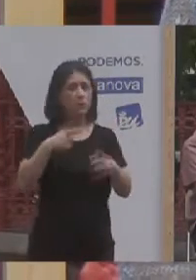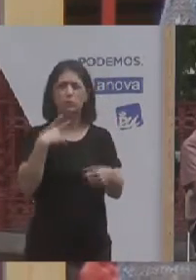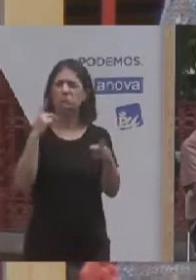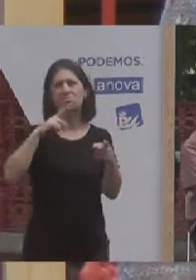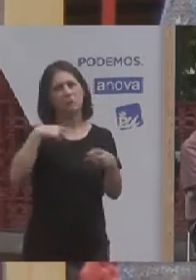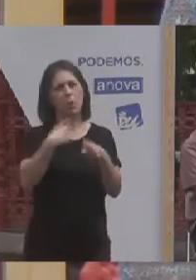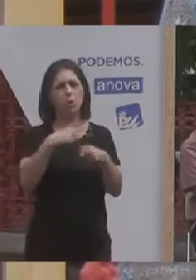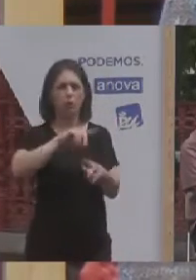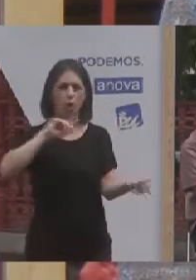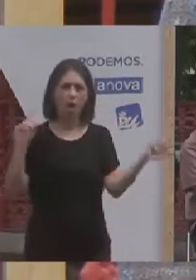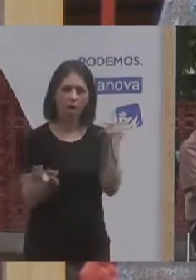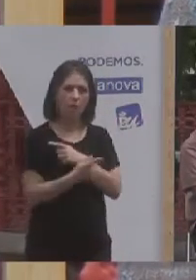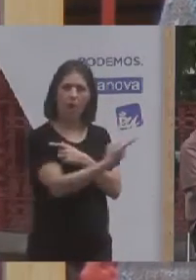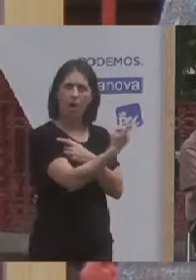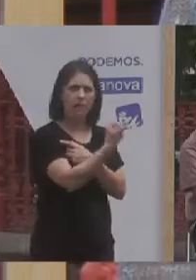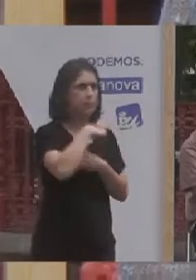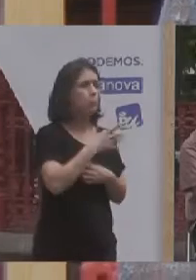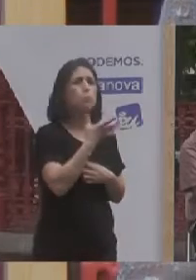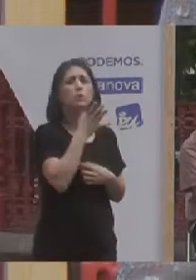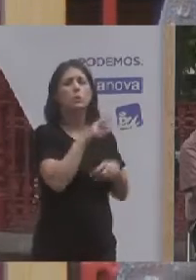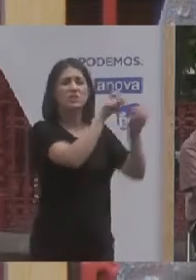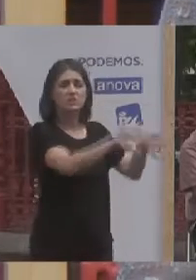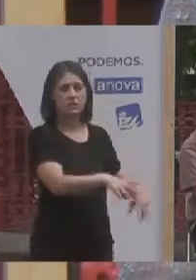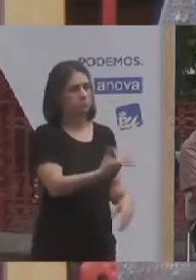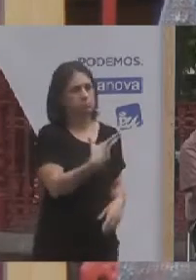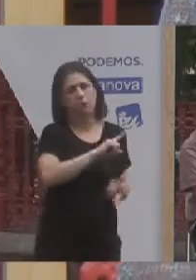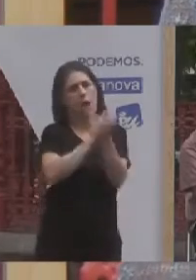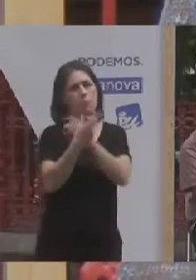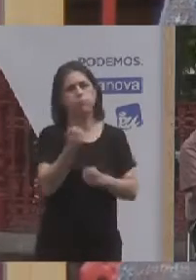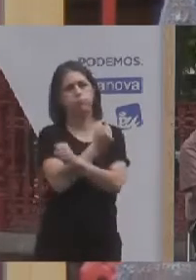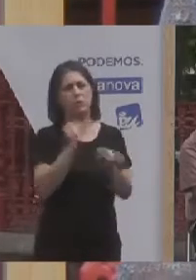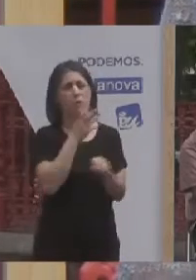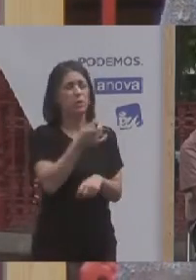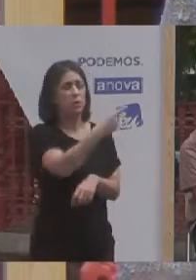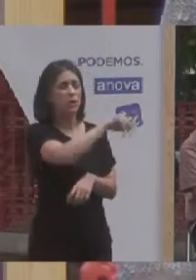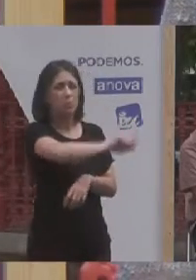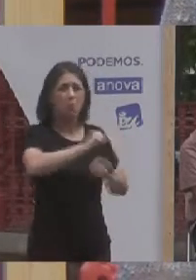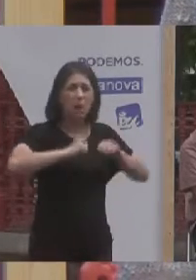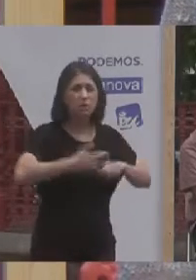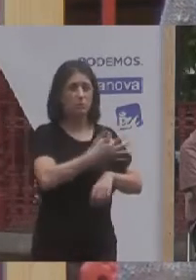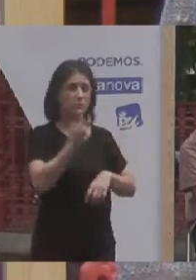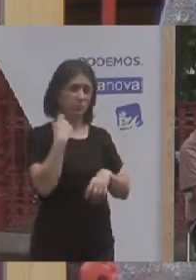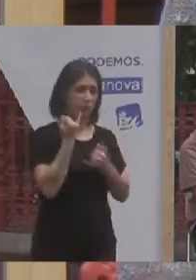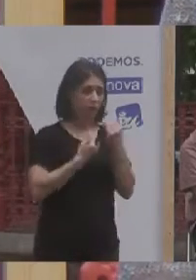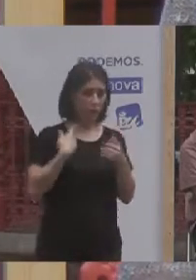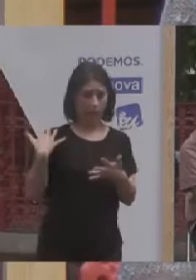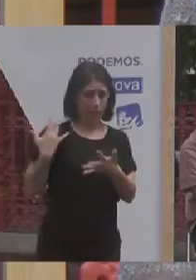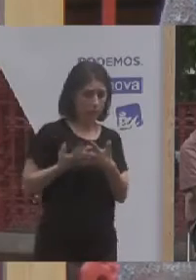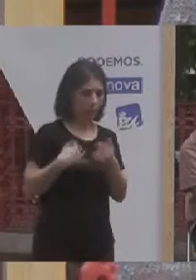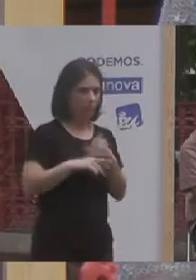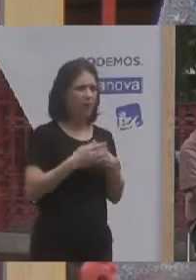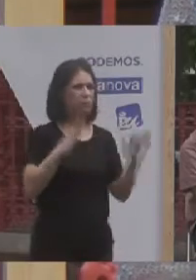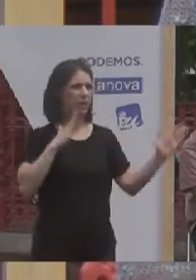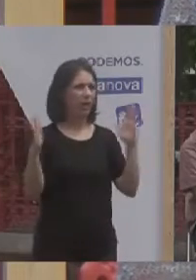Sin eles, o cambio non é posible, porque esa xente maior, eses pensionistas, son os que conseguiron soster as nosas familias